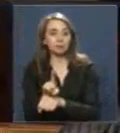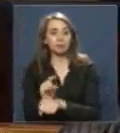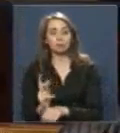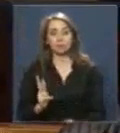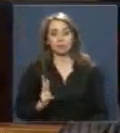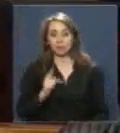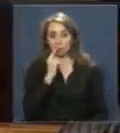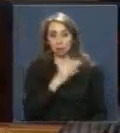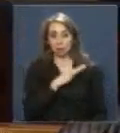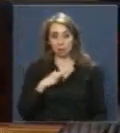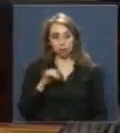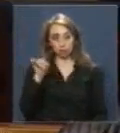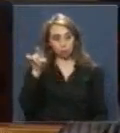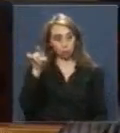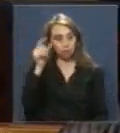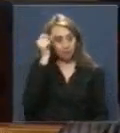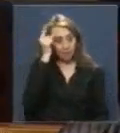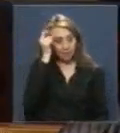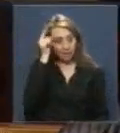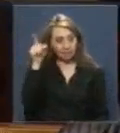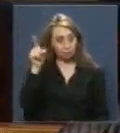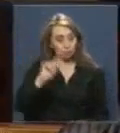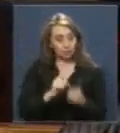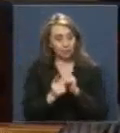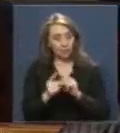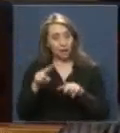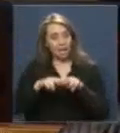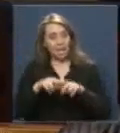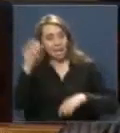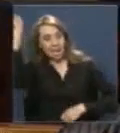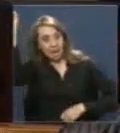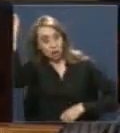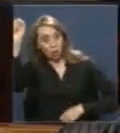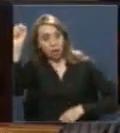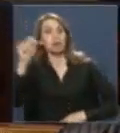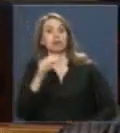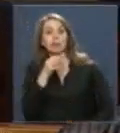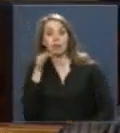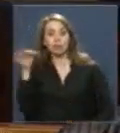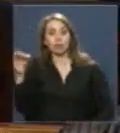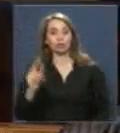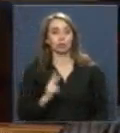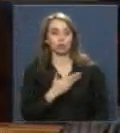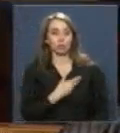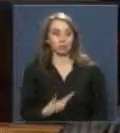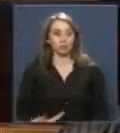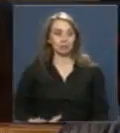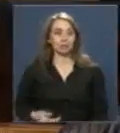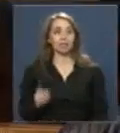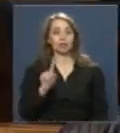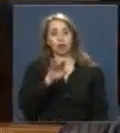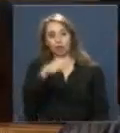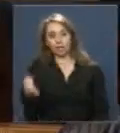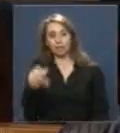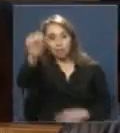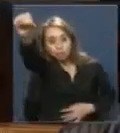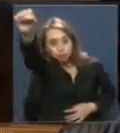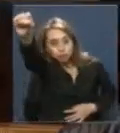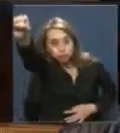ministro, usted cacha que va a ser un héroe. Perdón por su intermedio, señor presidente. No lo voy a hacer rendirse, lo voy a hacer que